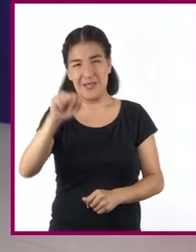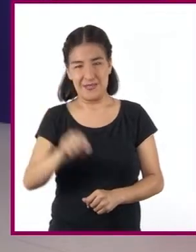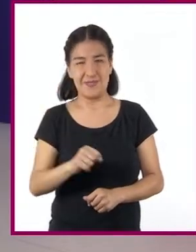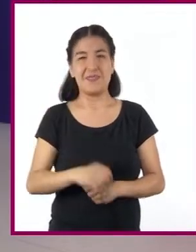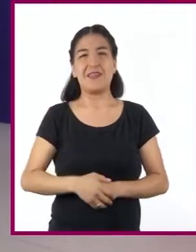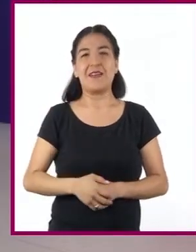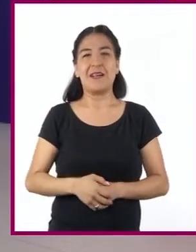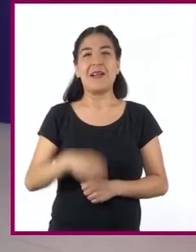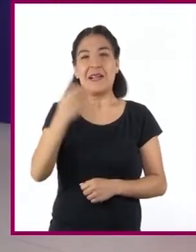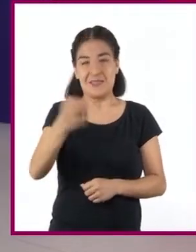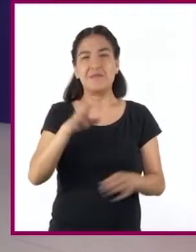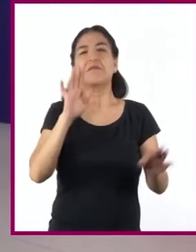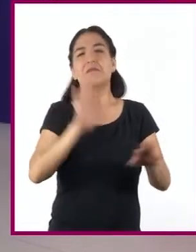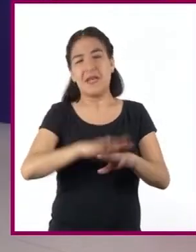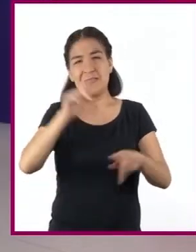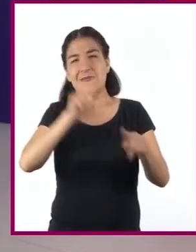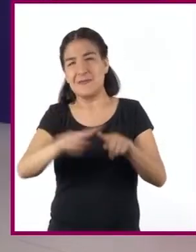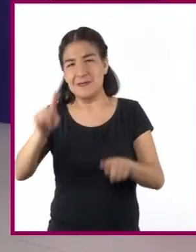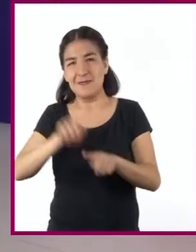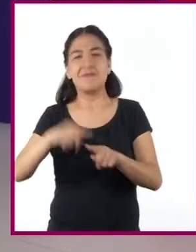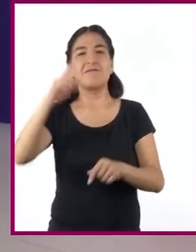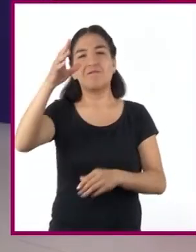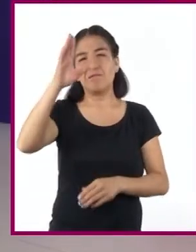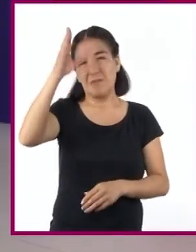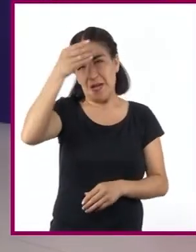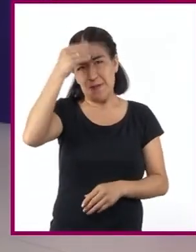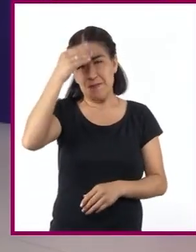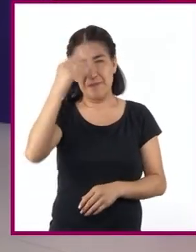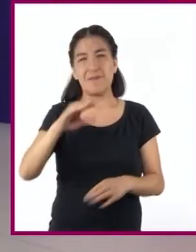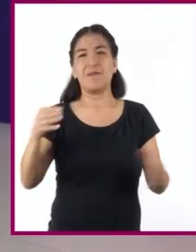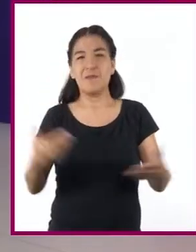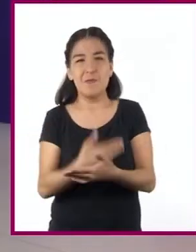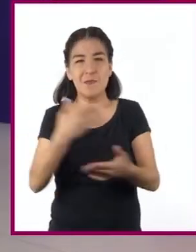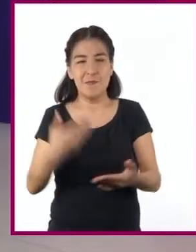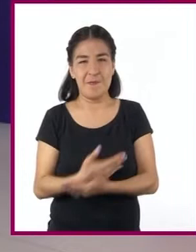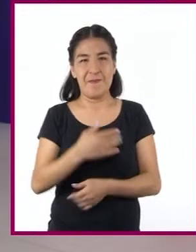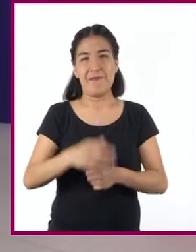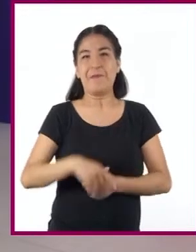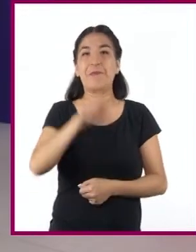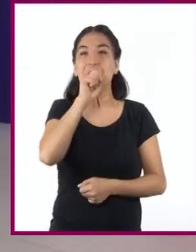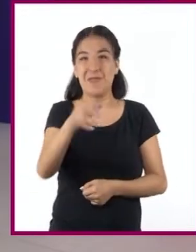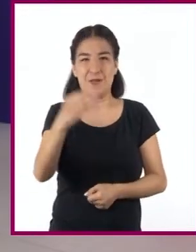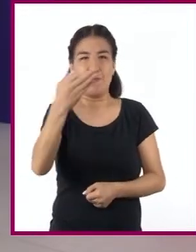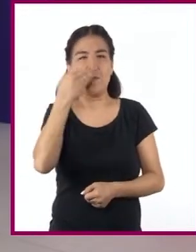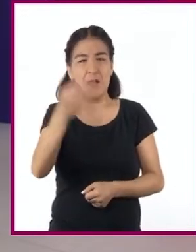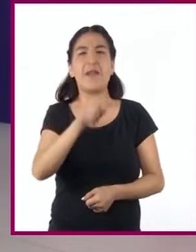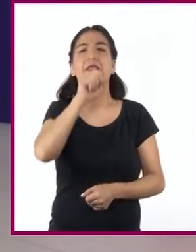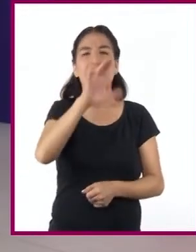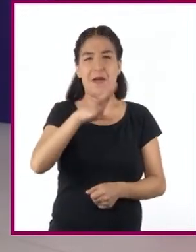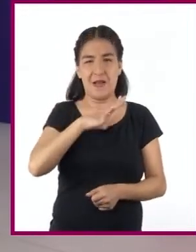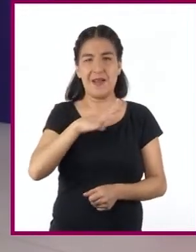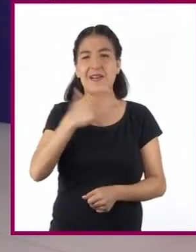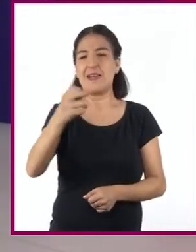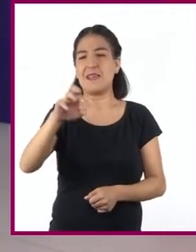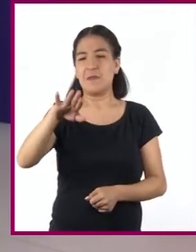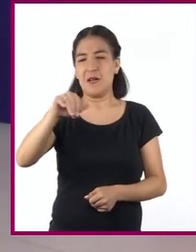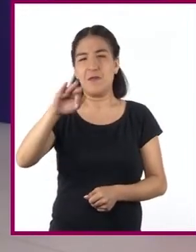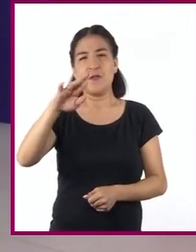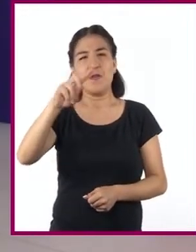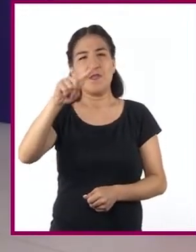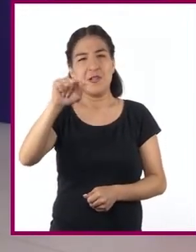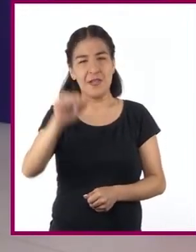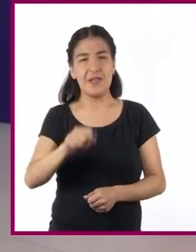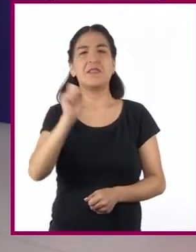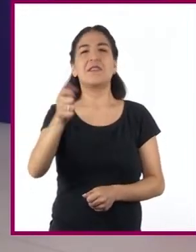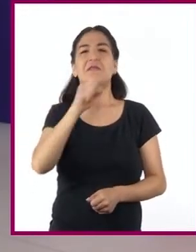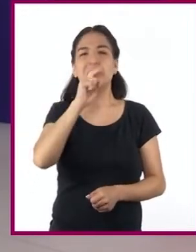sobre otros tipos de adaptación reproductiva. Así como en las flores, también hay hermafroditas en otros reinos como el